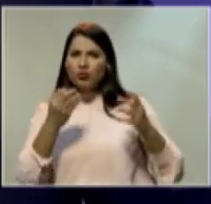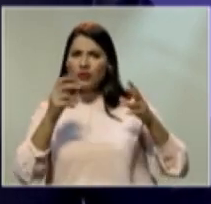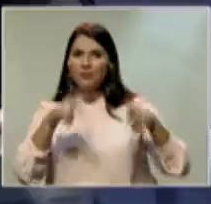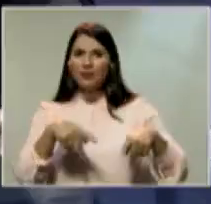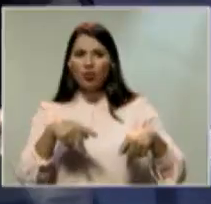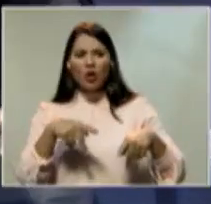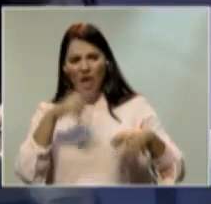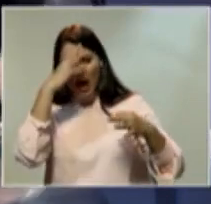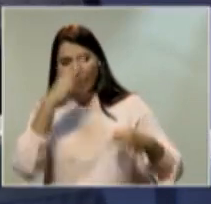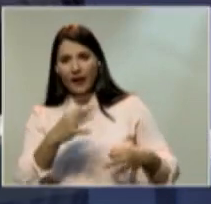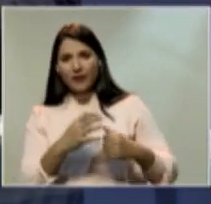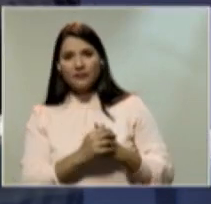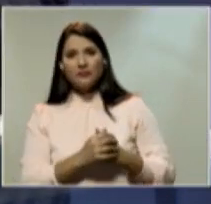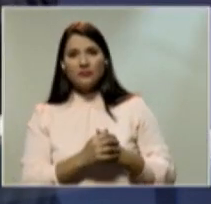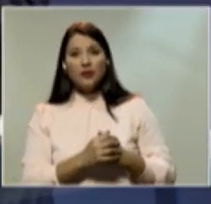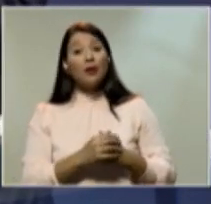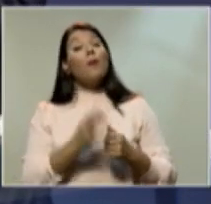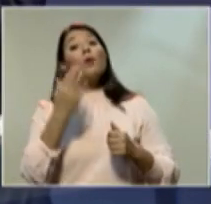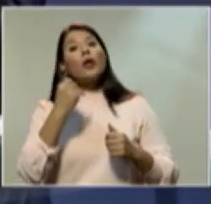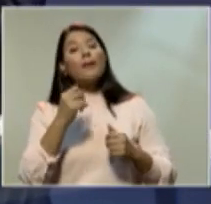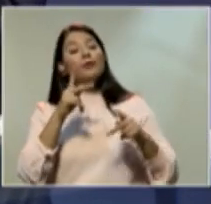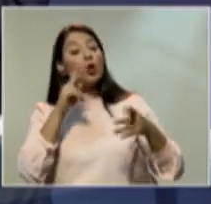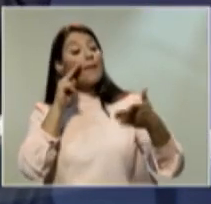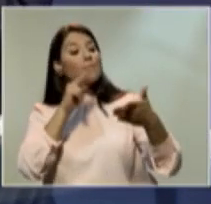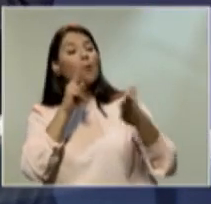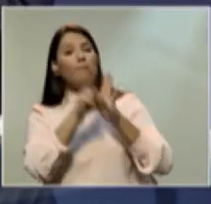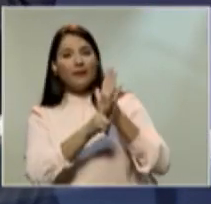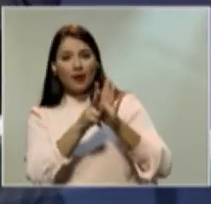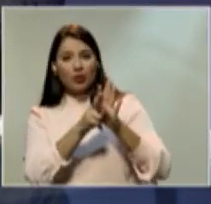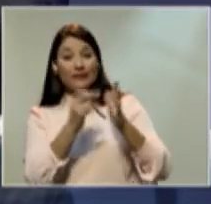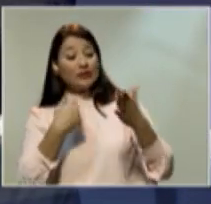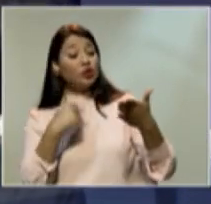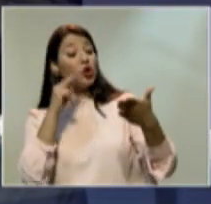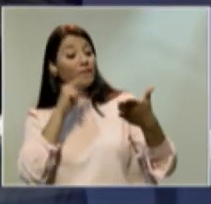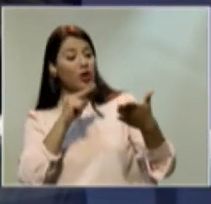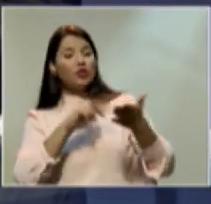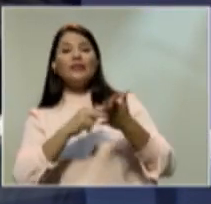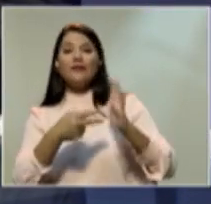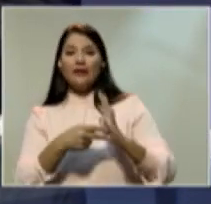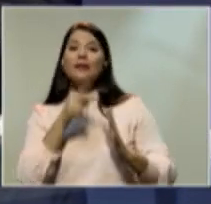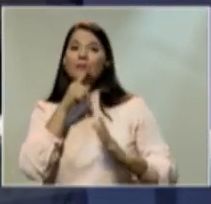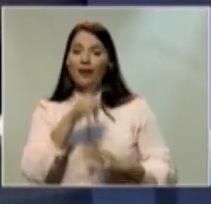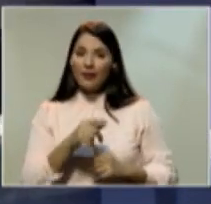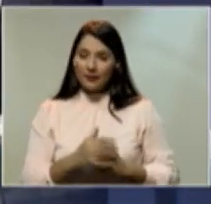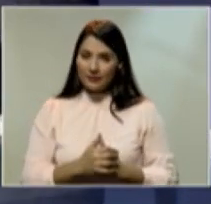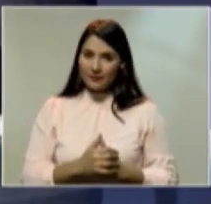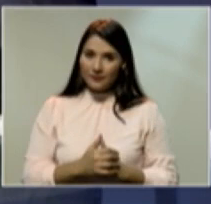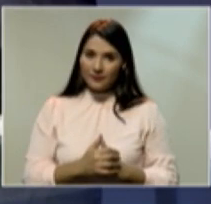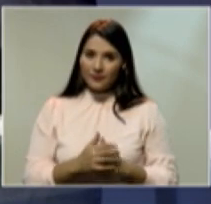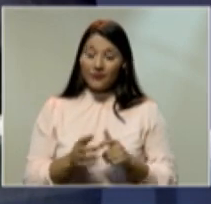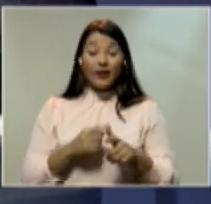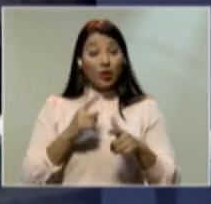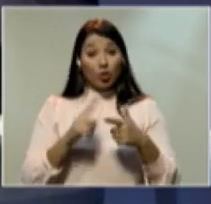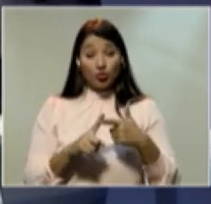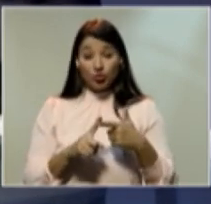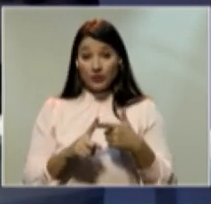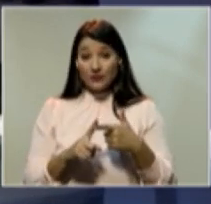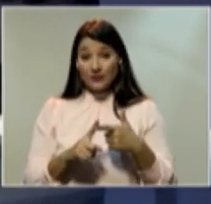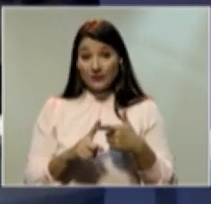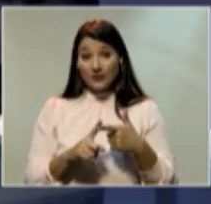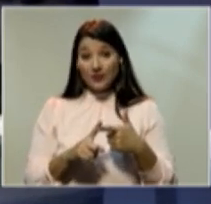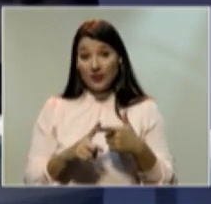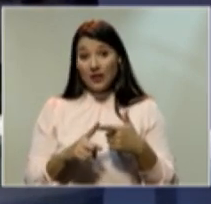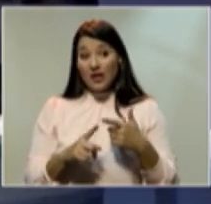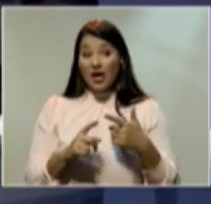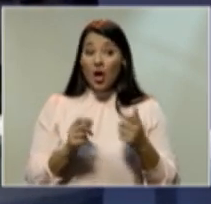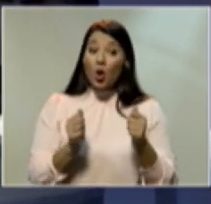video. Es que lo vimos, y si lo vimos, es verdad. Bueno, con algo que probablemente no se conoce